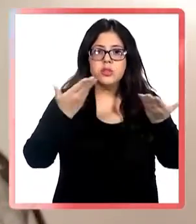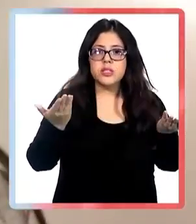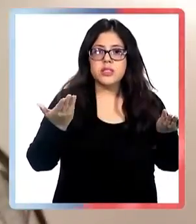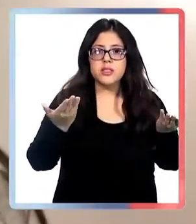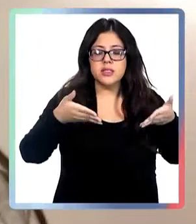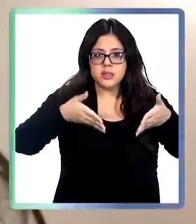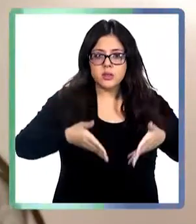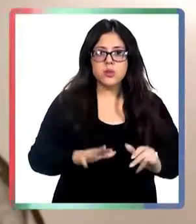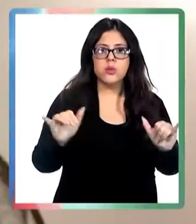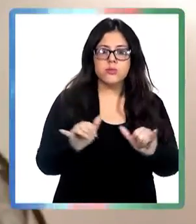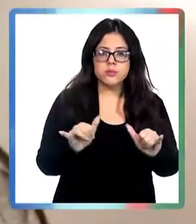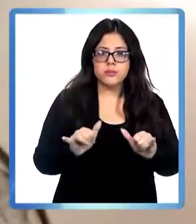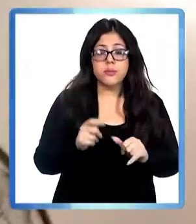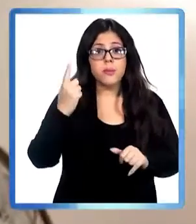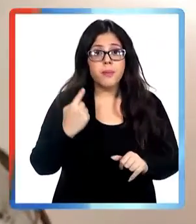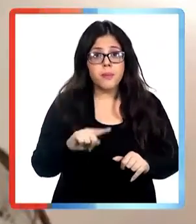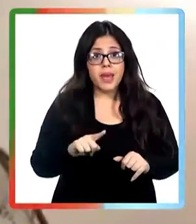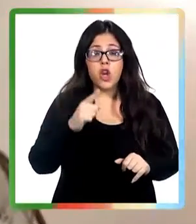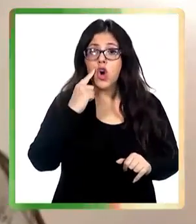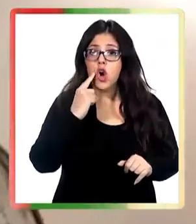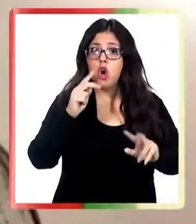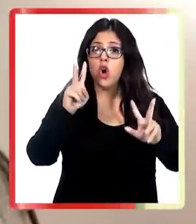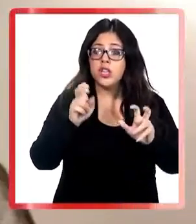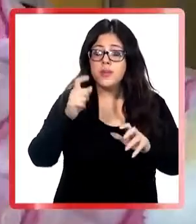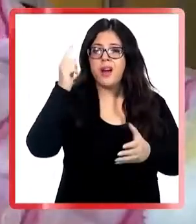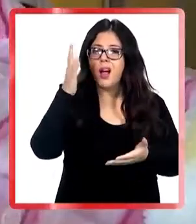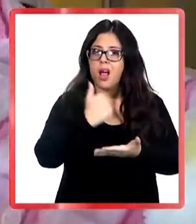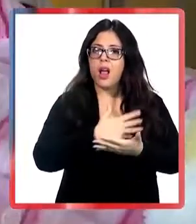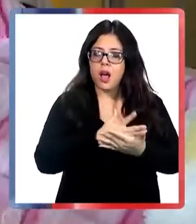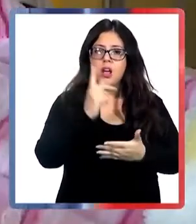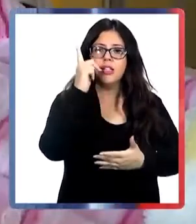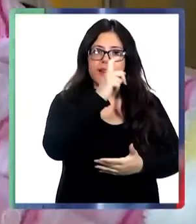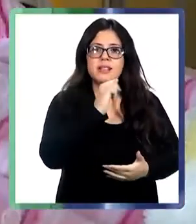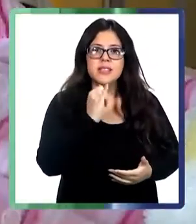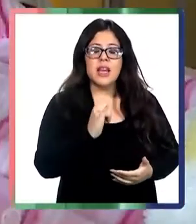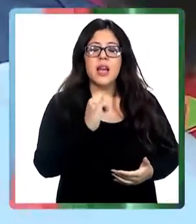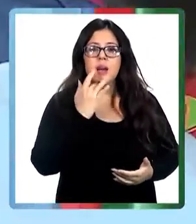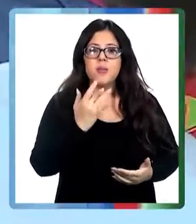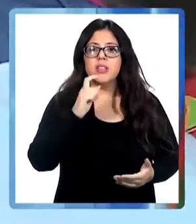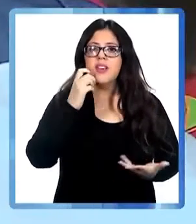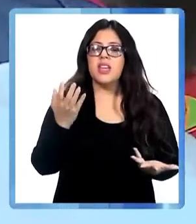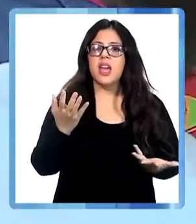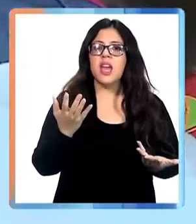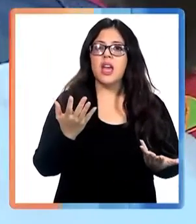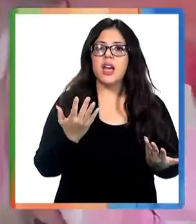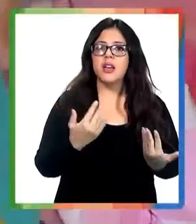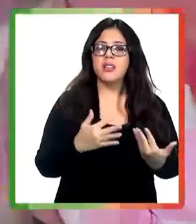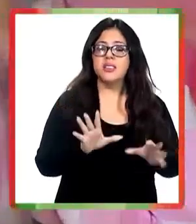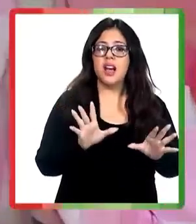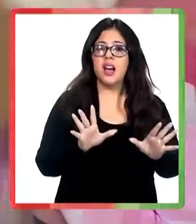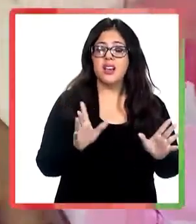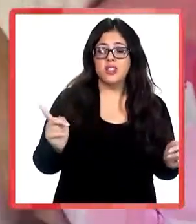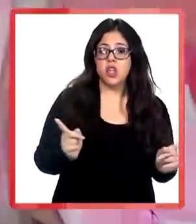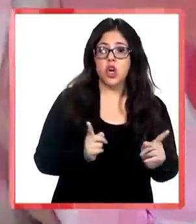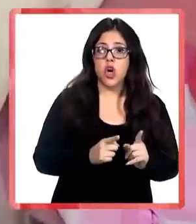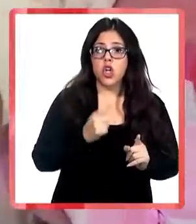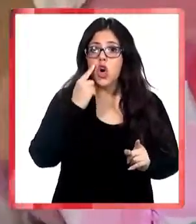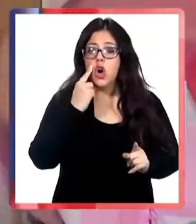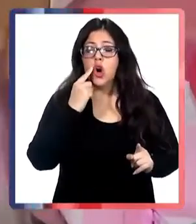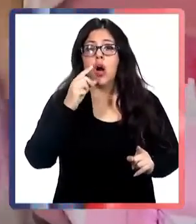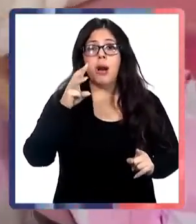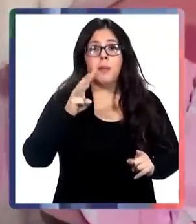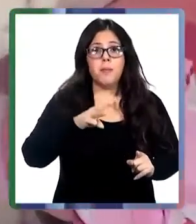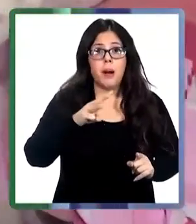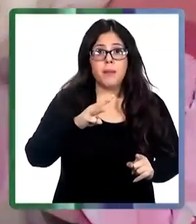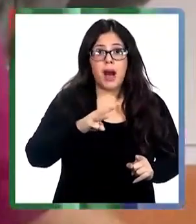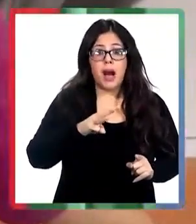bebé nació. Sin embargo, desde el punto de vista logístico es complicado, porque es una ventana de oportunidad muy corta. Recordemos que las mamás están